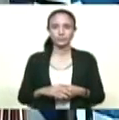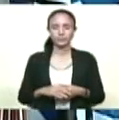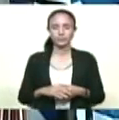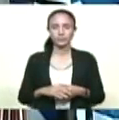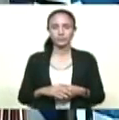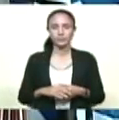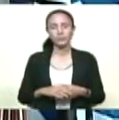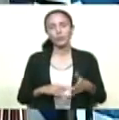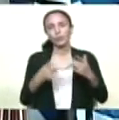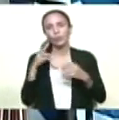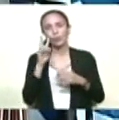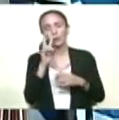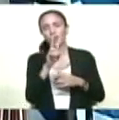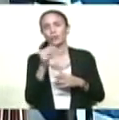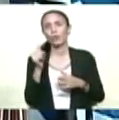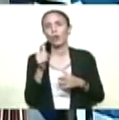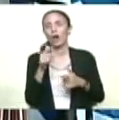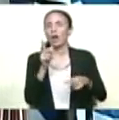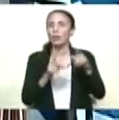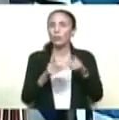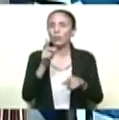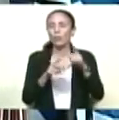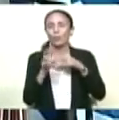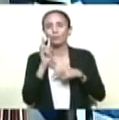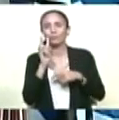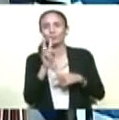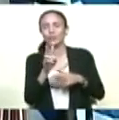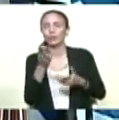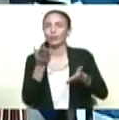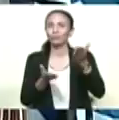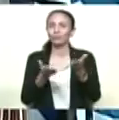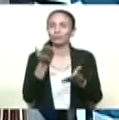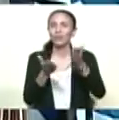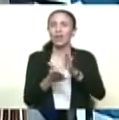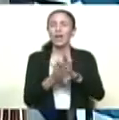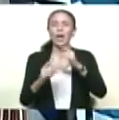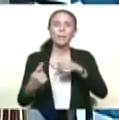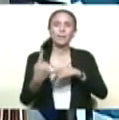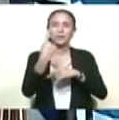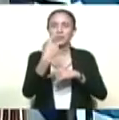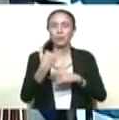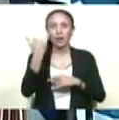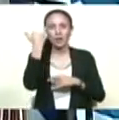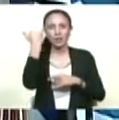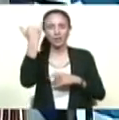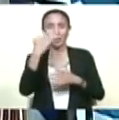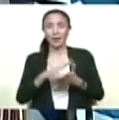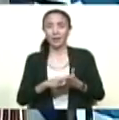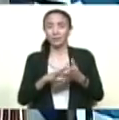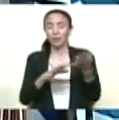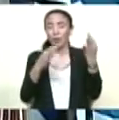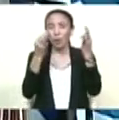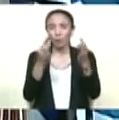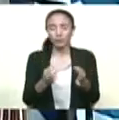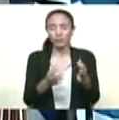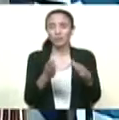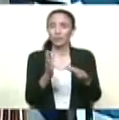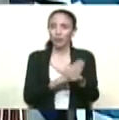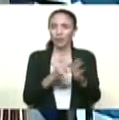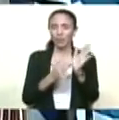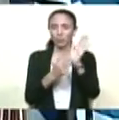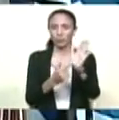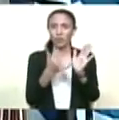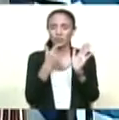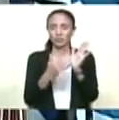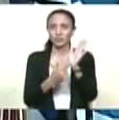en cada una de estas tramas particularmente en esta aparece como el principal autor intelectual de lo que aquí voy a mencionar